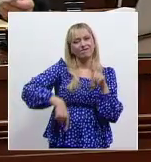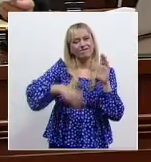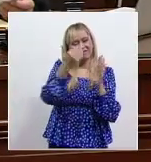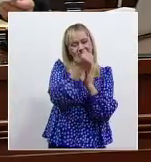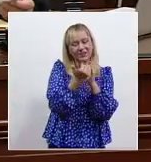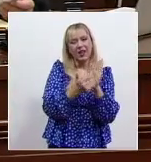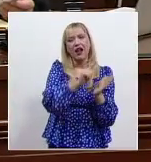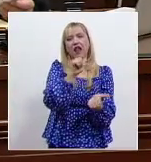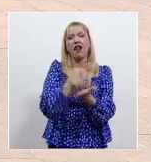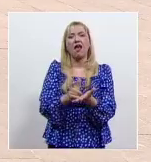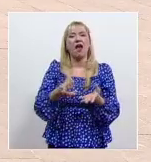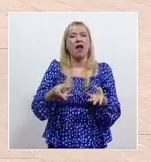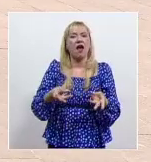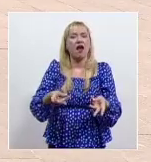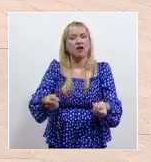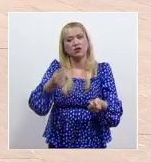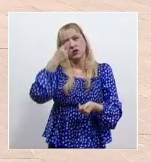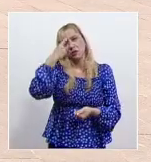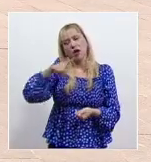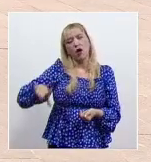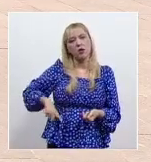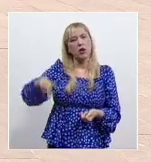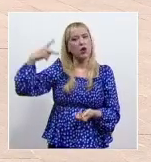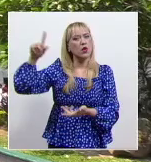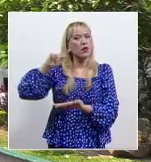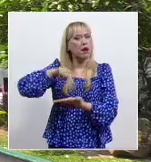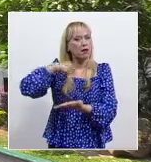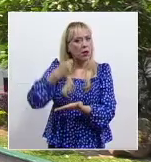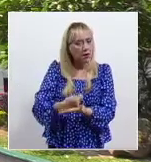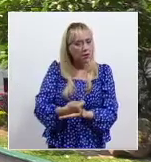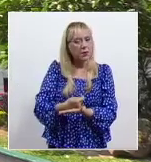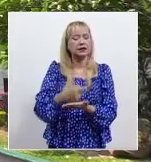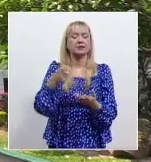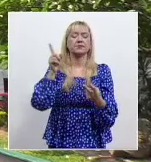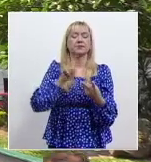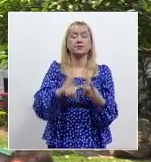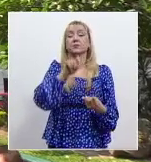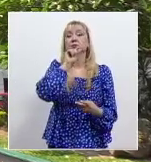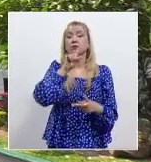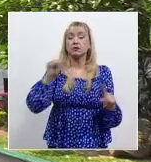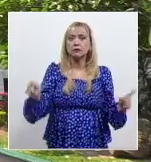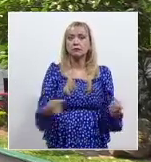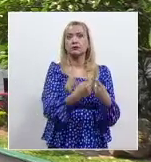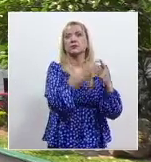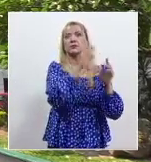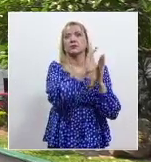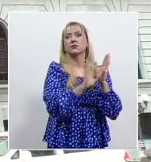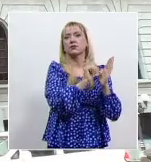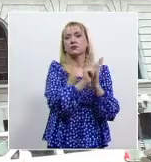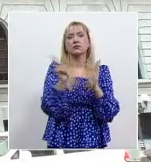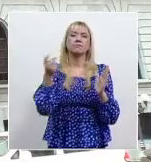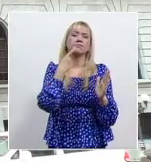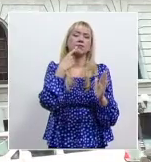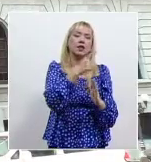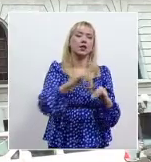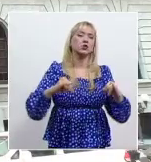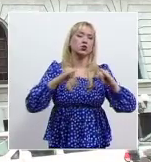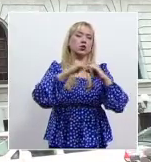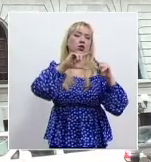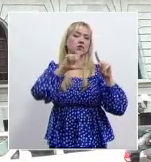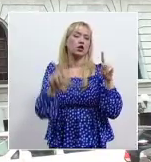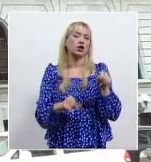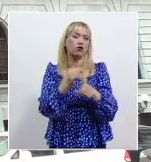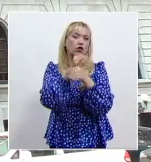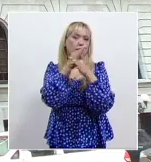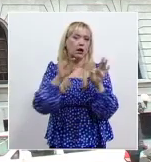de la Ley de Gasto Público del Estado de Tamaulipas. Además, se encuentra en lista una controversia constitucional promovida por el INAI en la que reclama